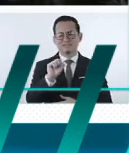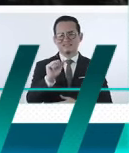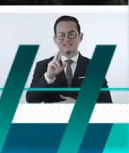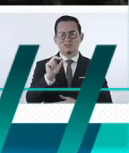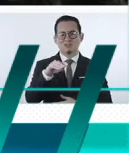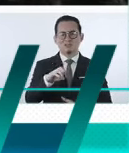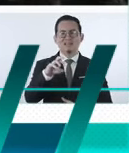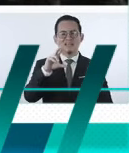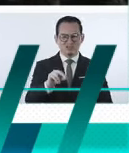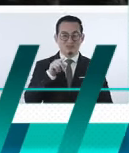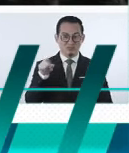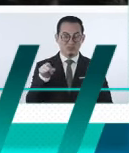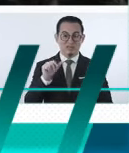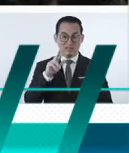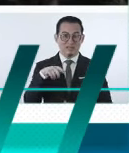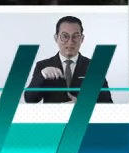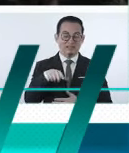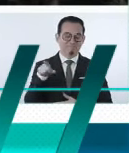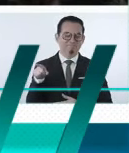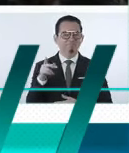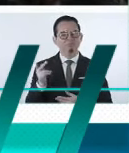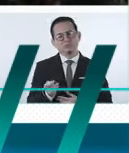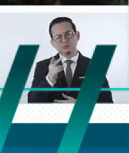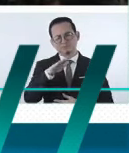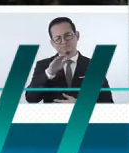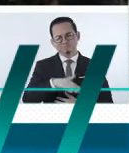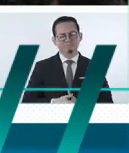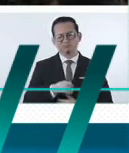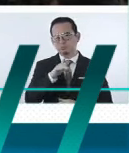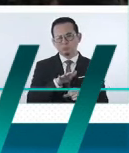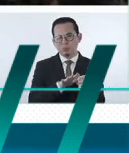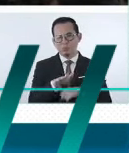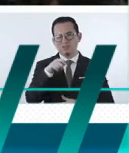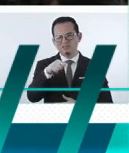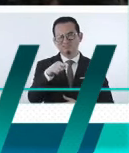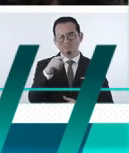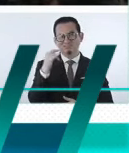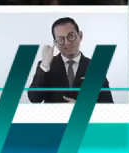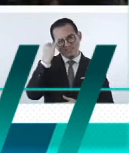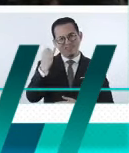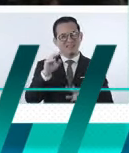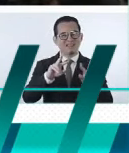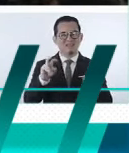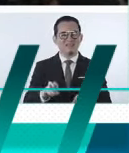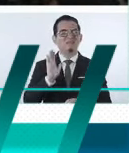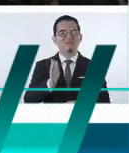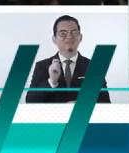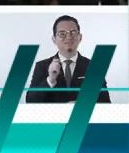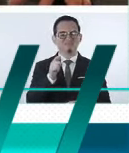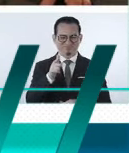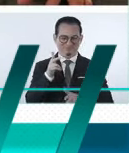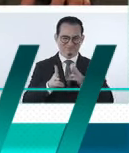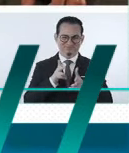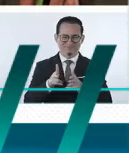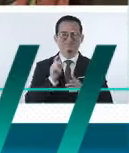vías. Hasta peligroso es. Ellos mismos, ustedes escucharon las risas, se va a caer, ya cuando descarrile, y